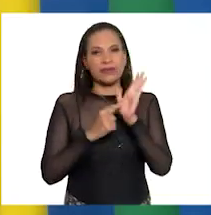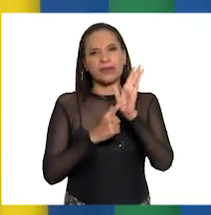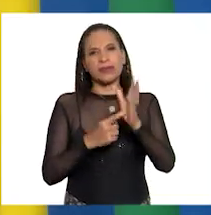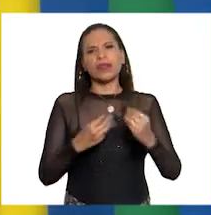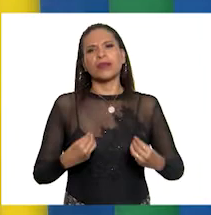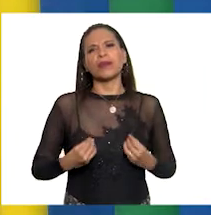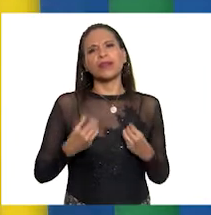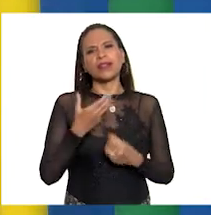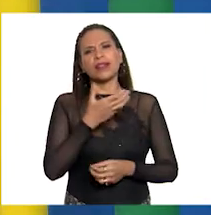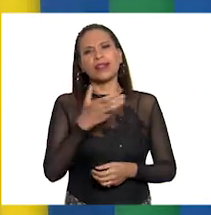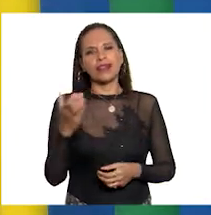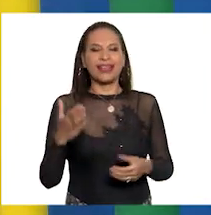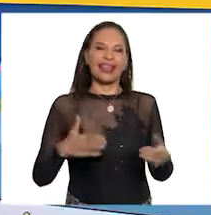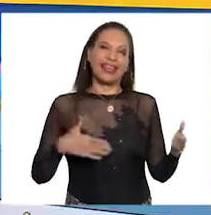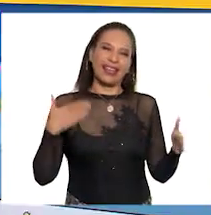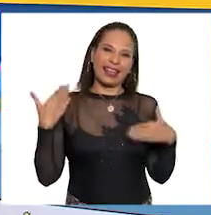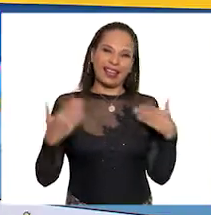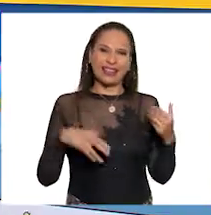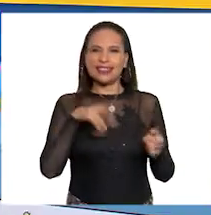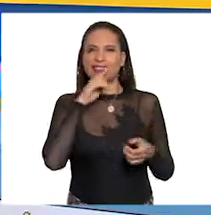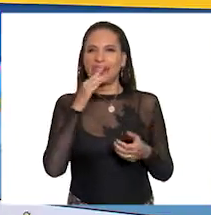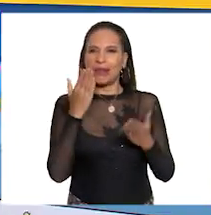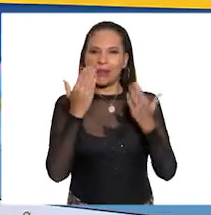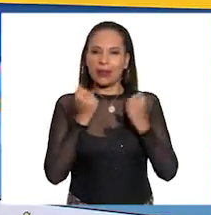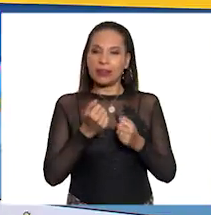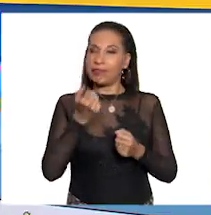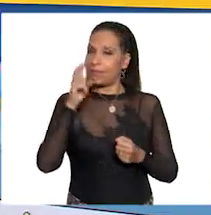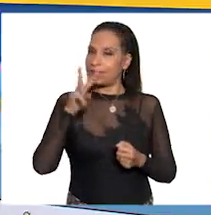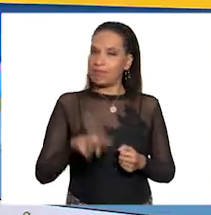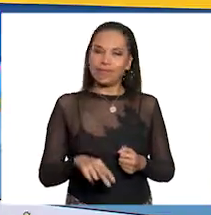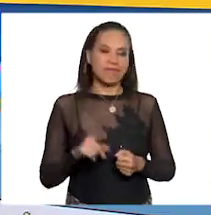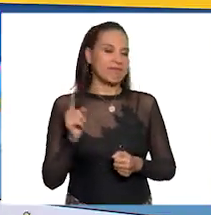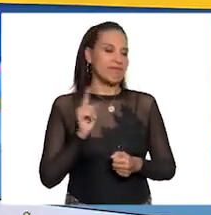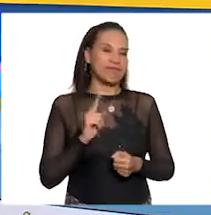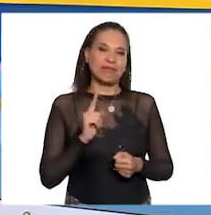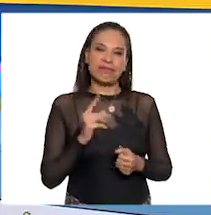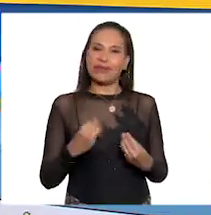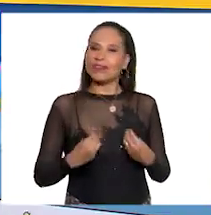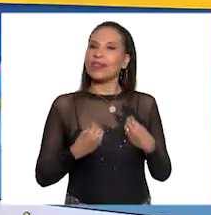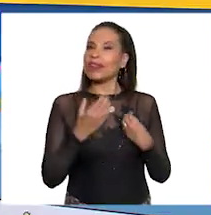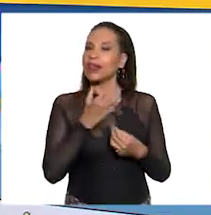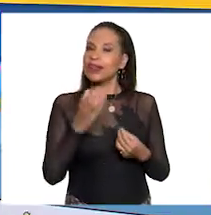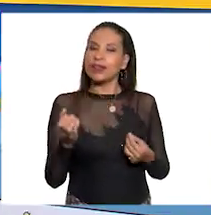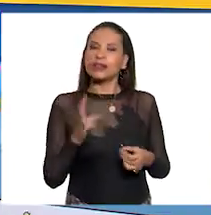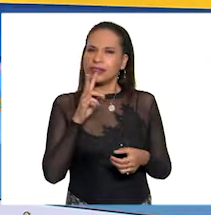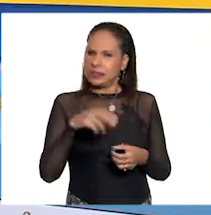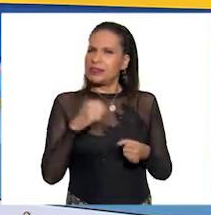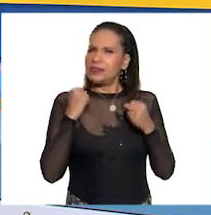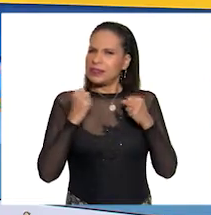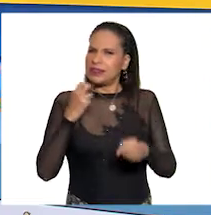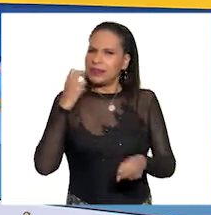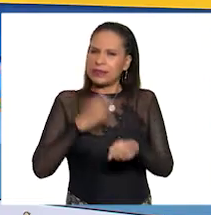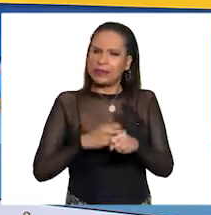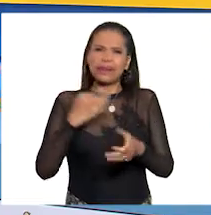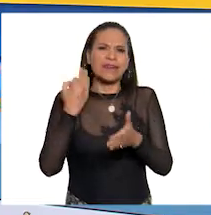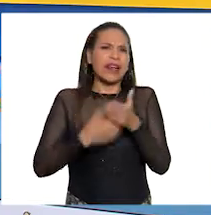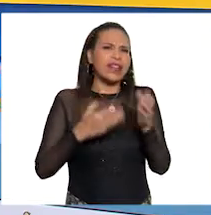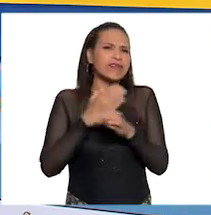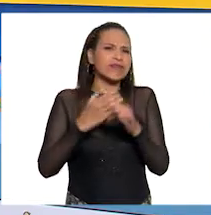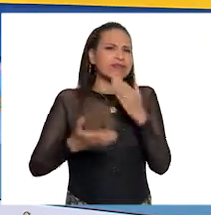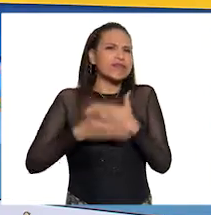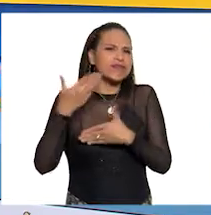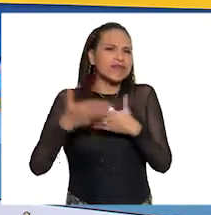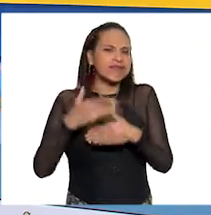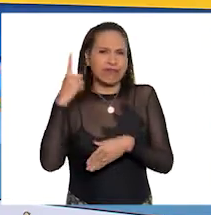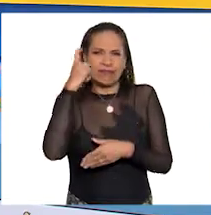vida campesina alegre y despreocupada, la realidad era que la vida en el campo era dura, había carencias y